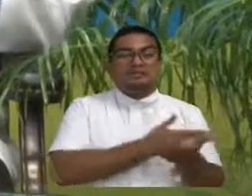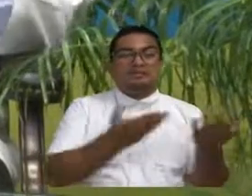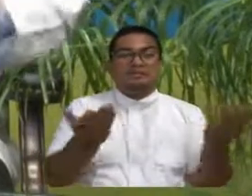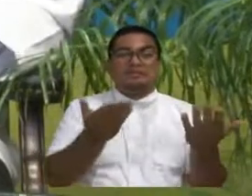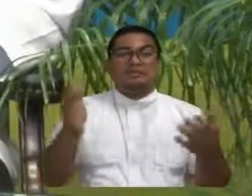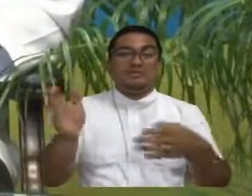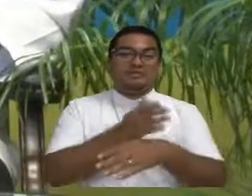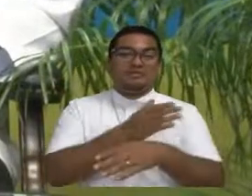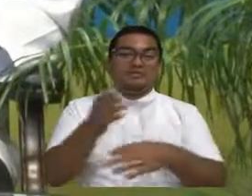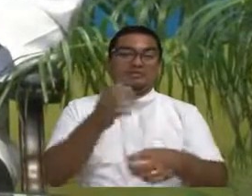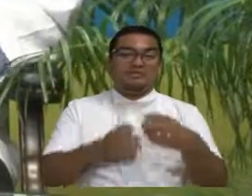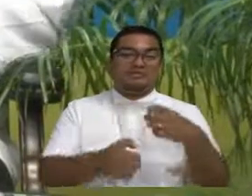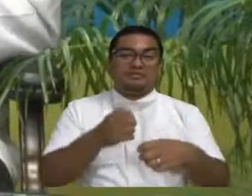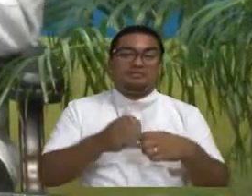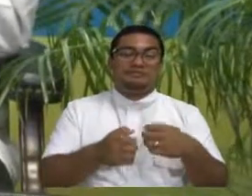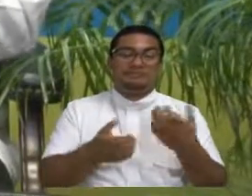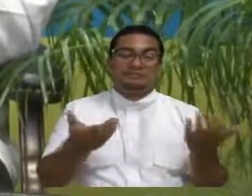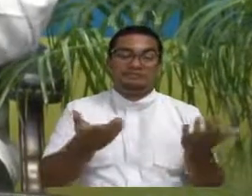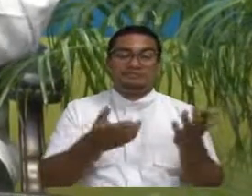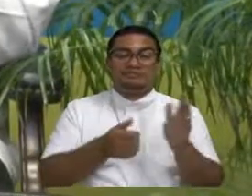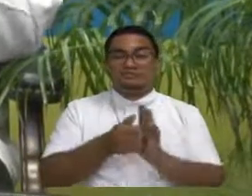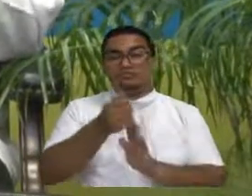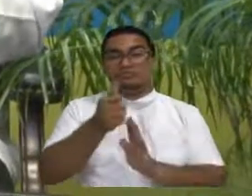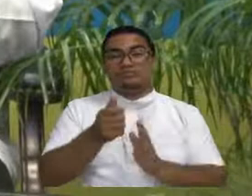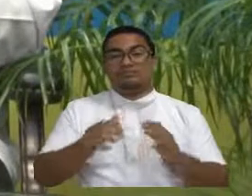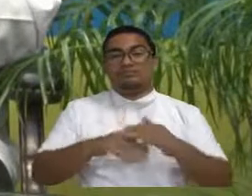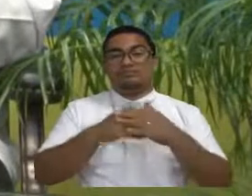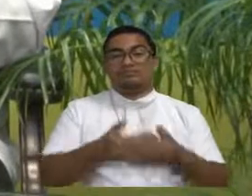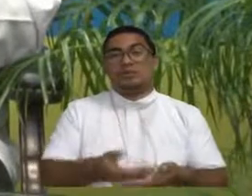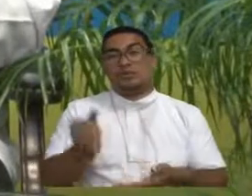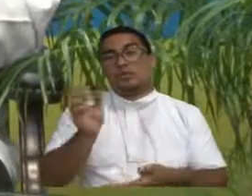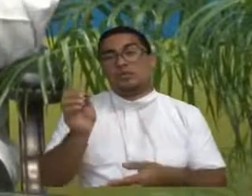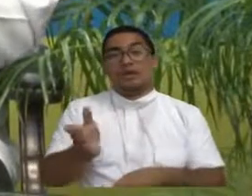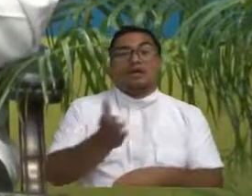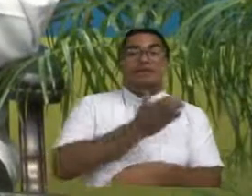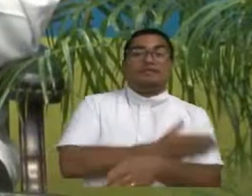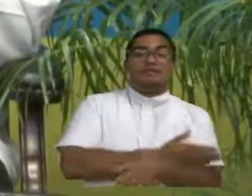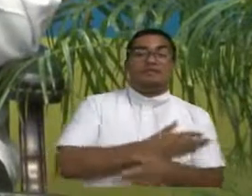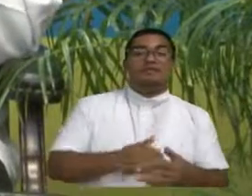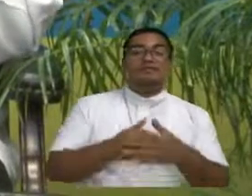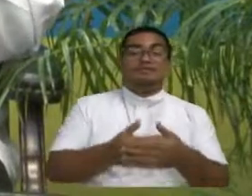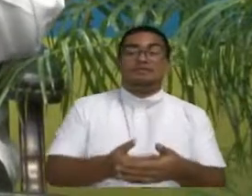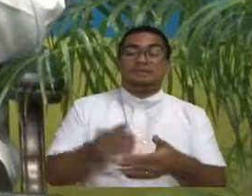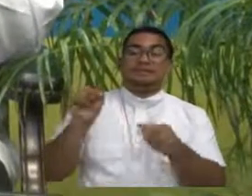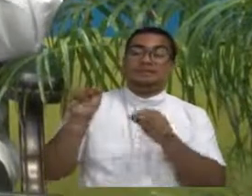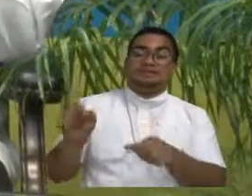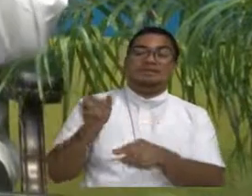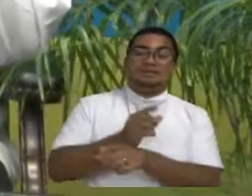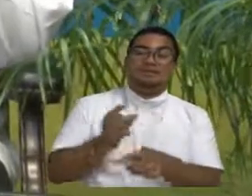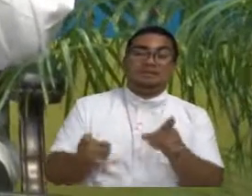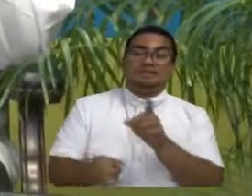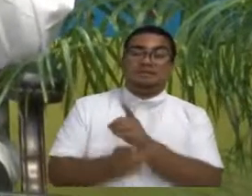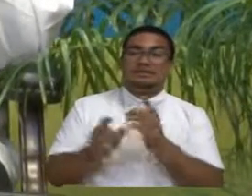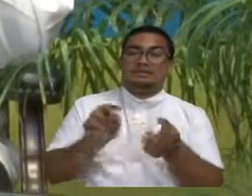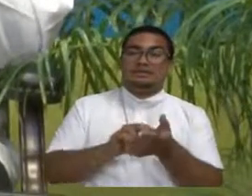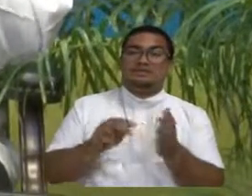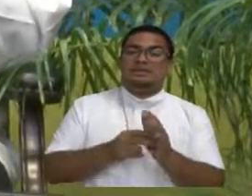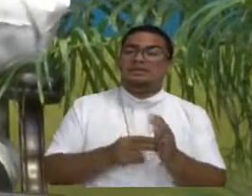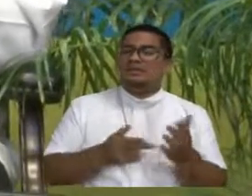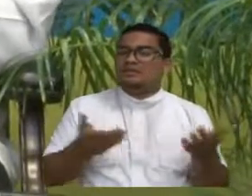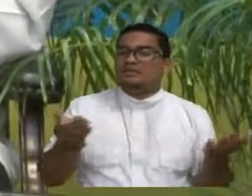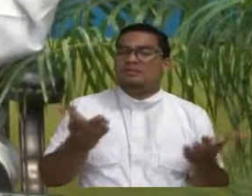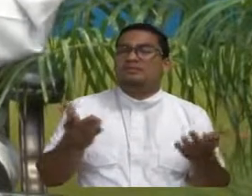trastornos del estado de ánimo en el embarazo o antes del embarazo? Desde ahí se debe de captar la situación.